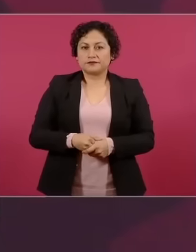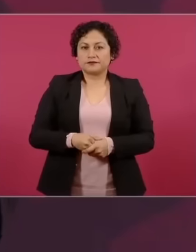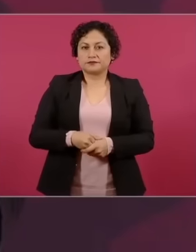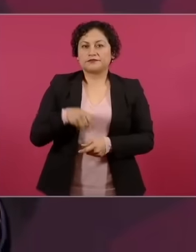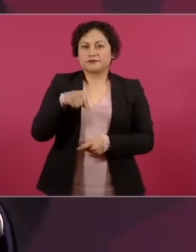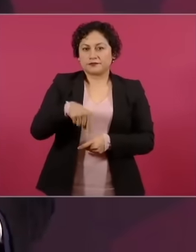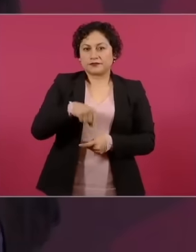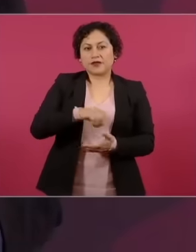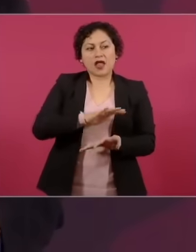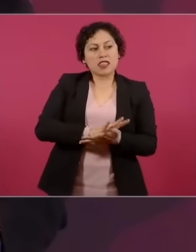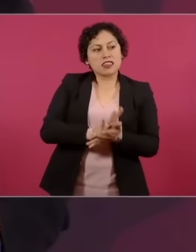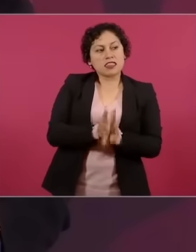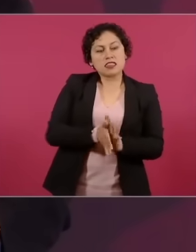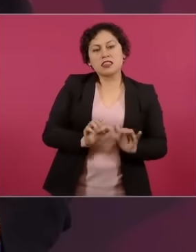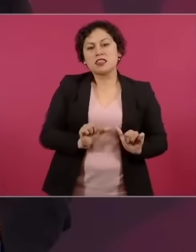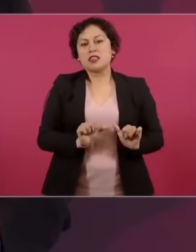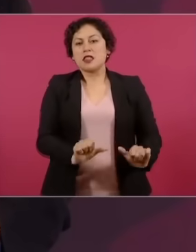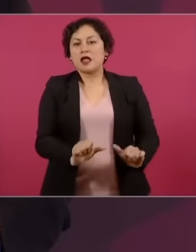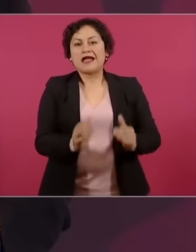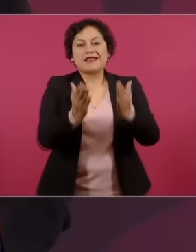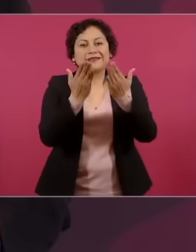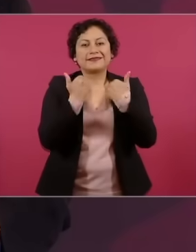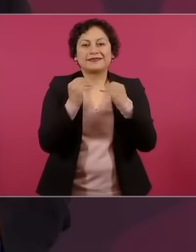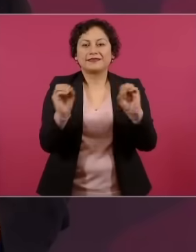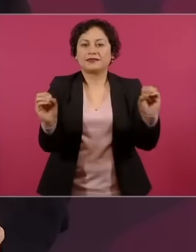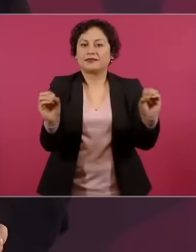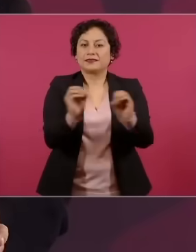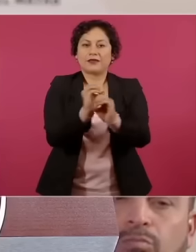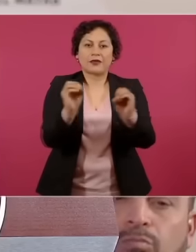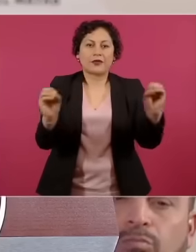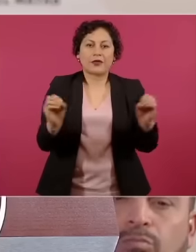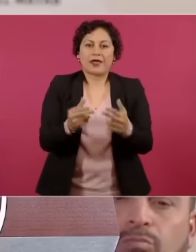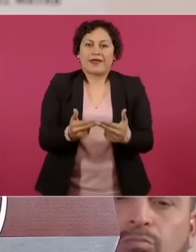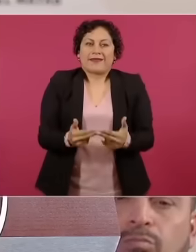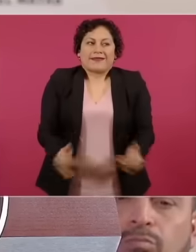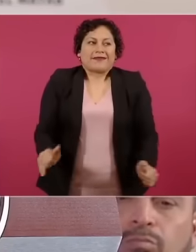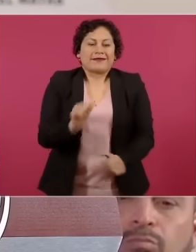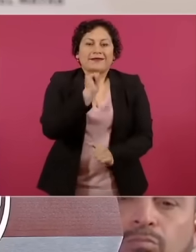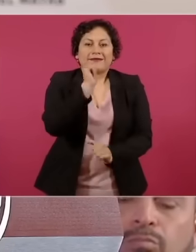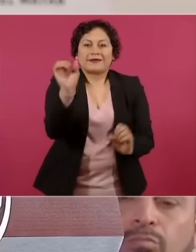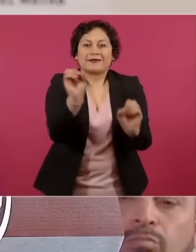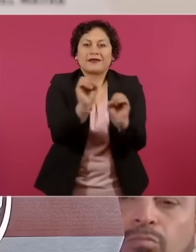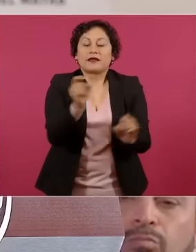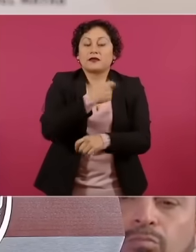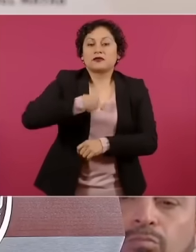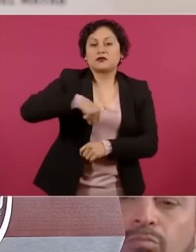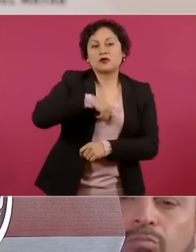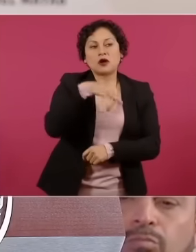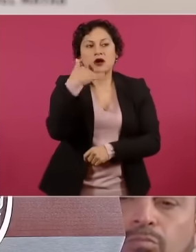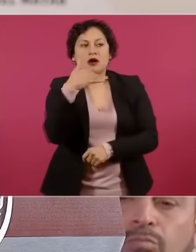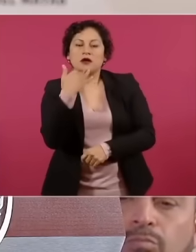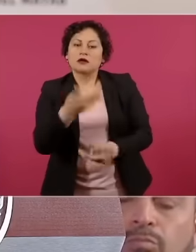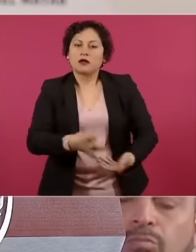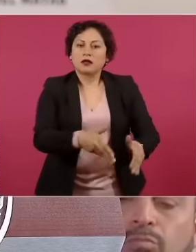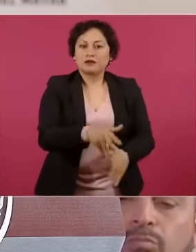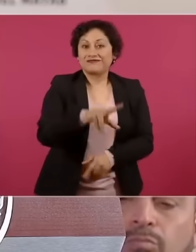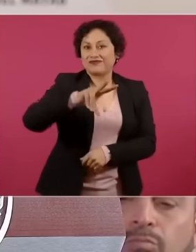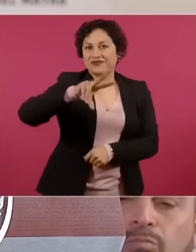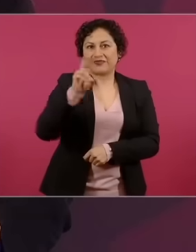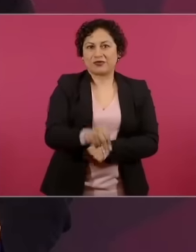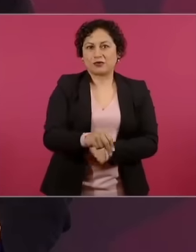relaciones de complicidad con nadie, ni se permite la corrupción, ni se permite la